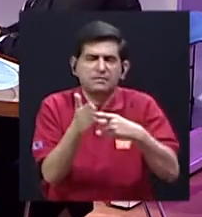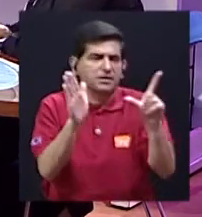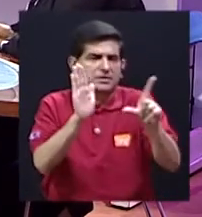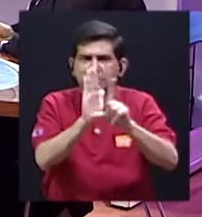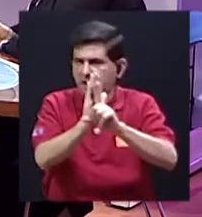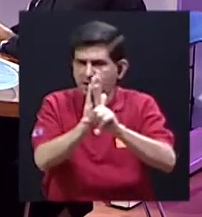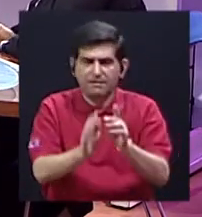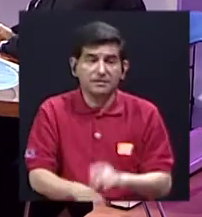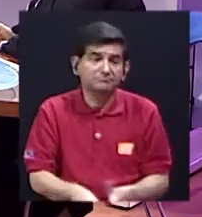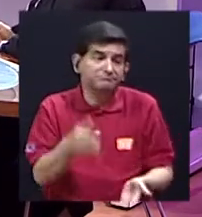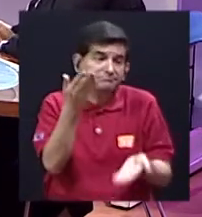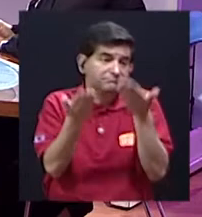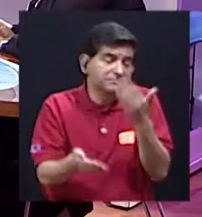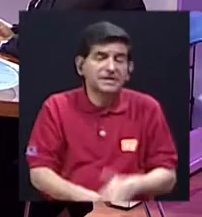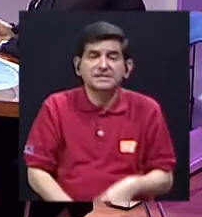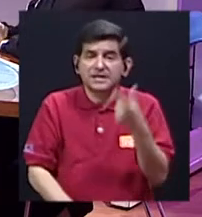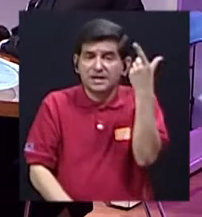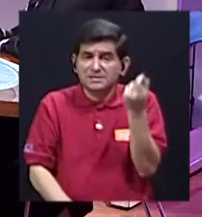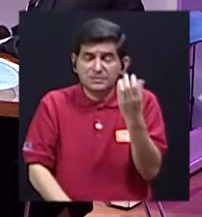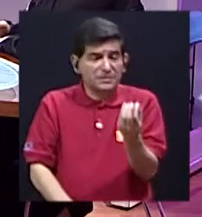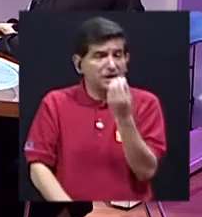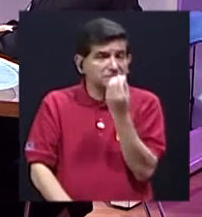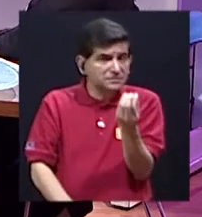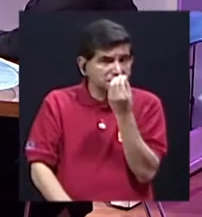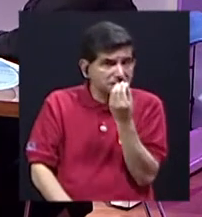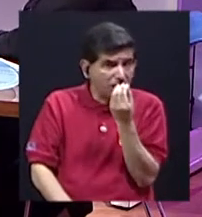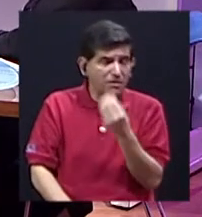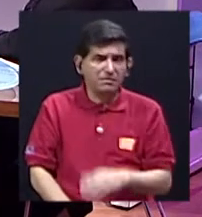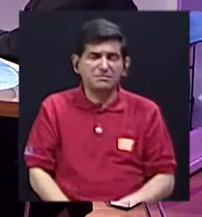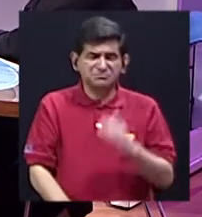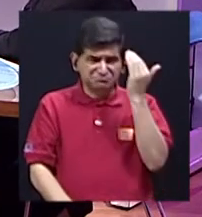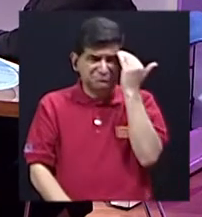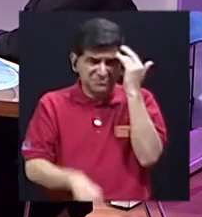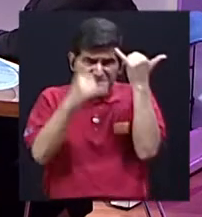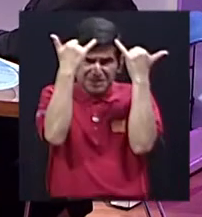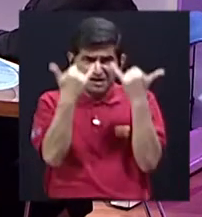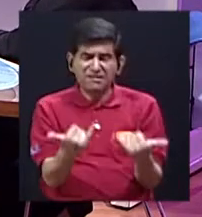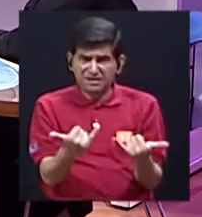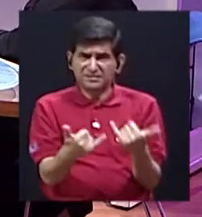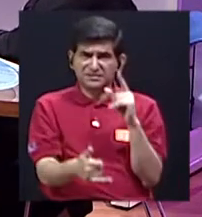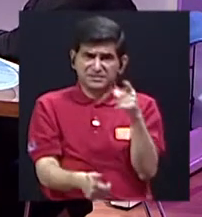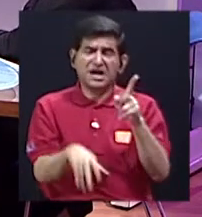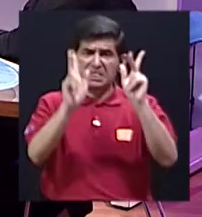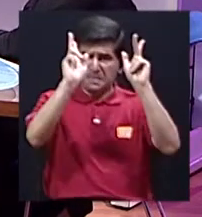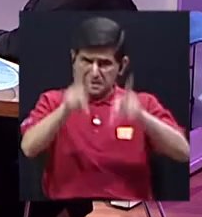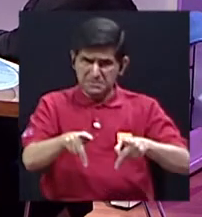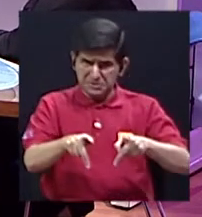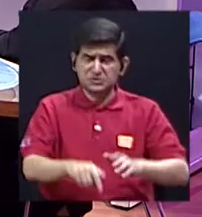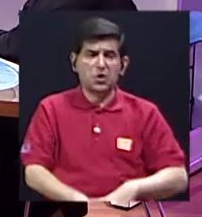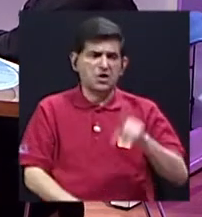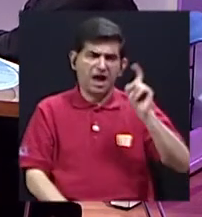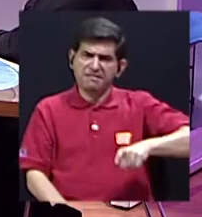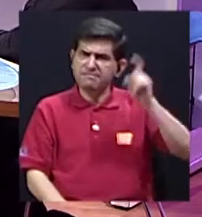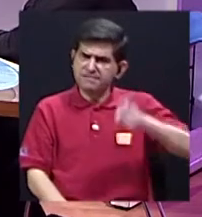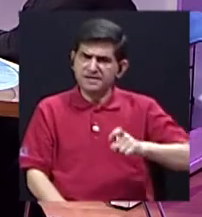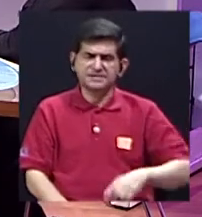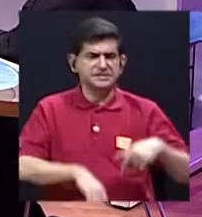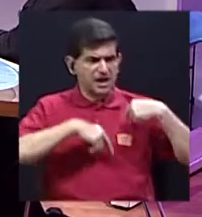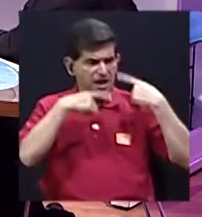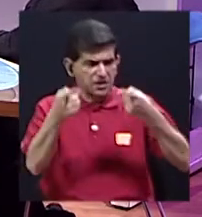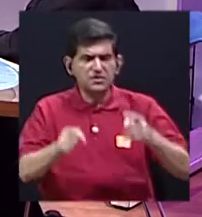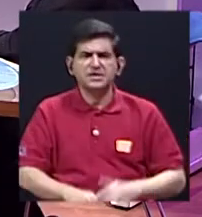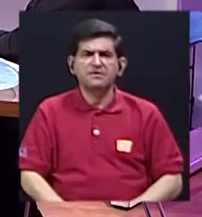ley ya sea pensiones alimentarias y conocen a la persona que deben llevar